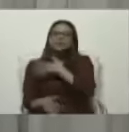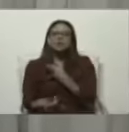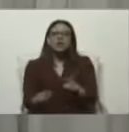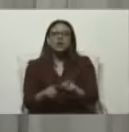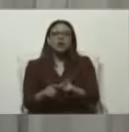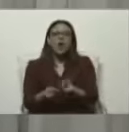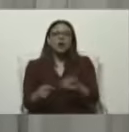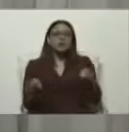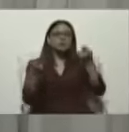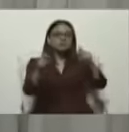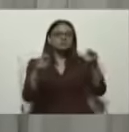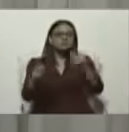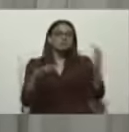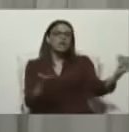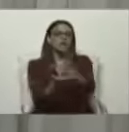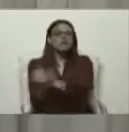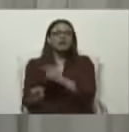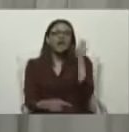privatizan? Bueno,